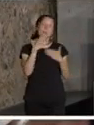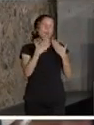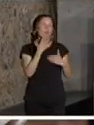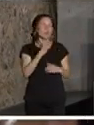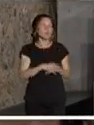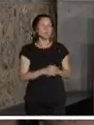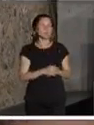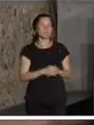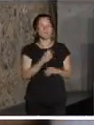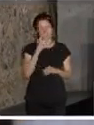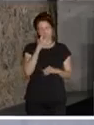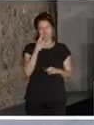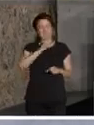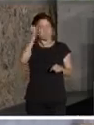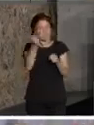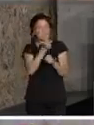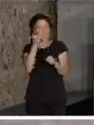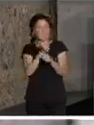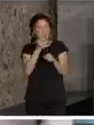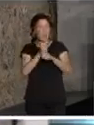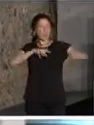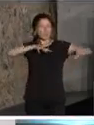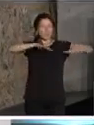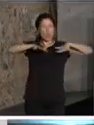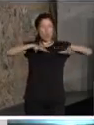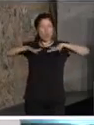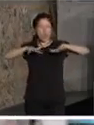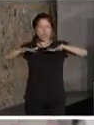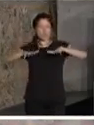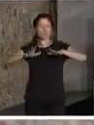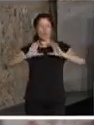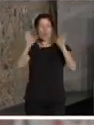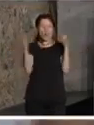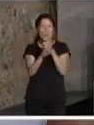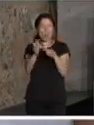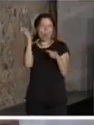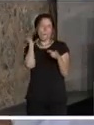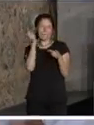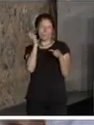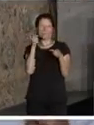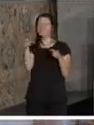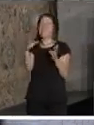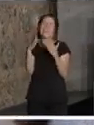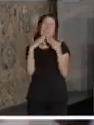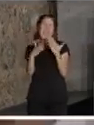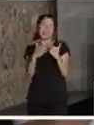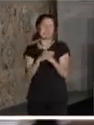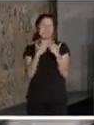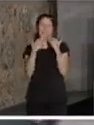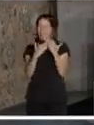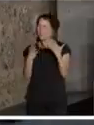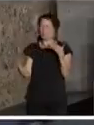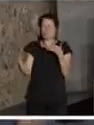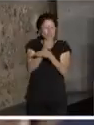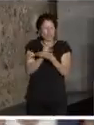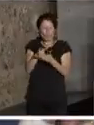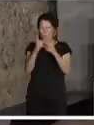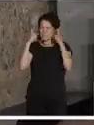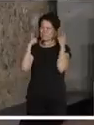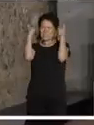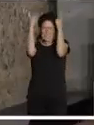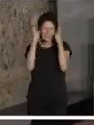las gracias ha sido posible al trabajo del movimiento de pensionistas al que hay que agradecerle todos esos